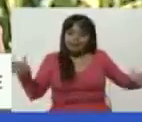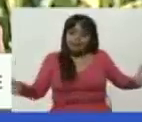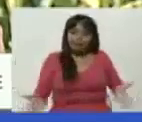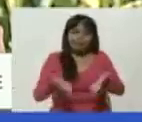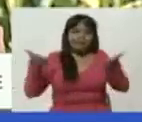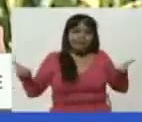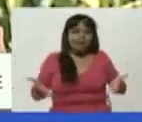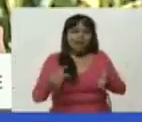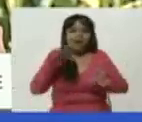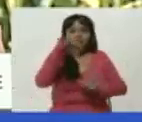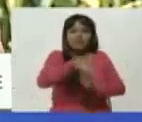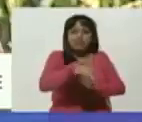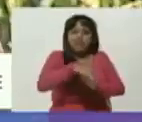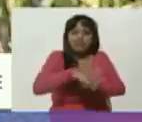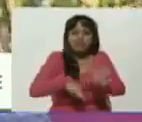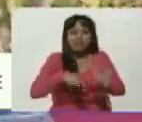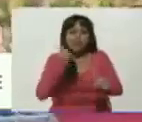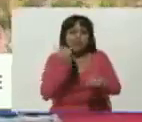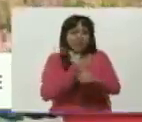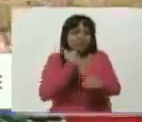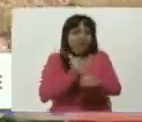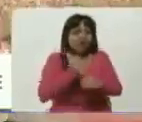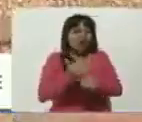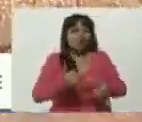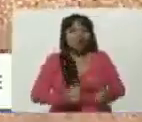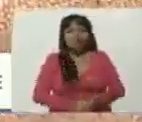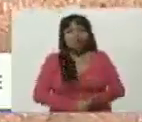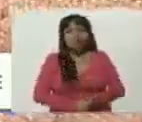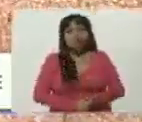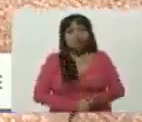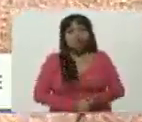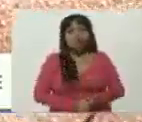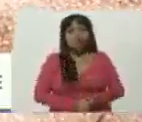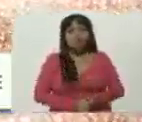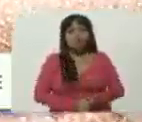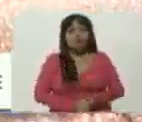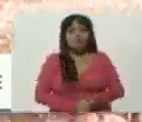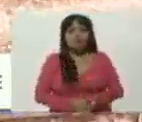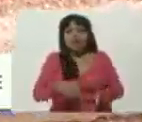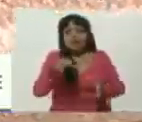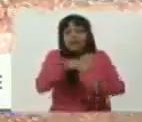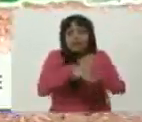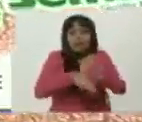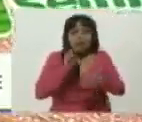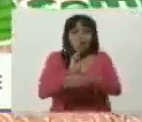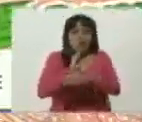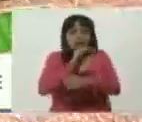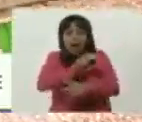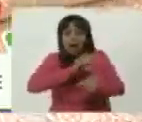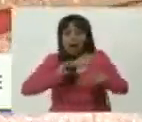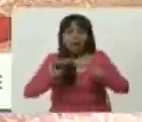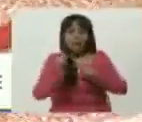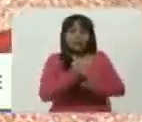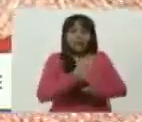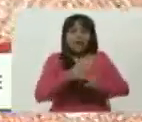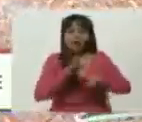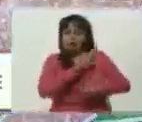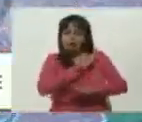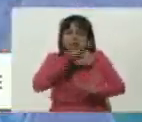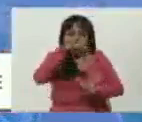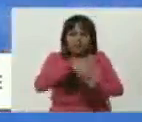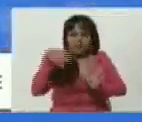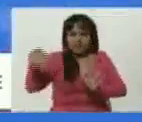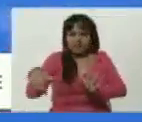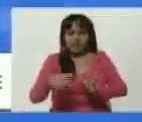una agricultura, valga la expresión, agroecológica. La propia semilla de aquí.